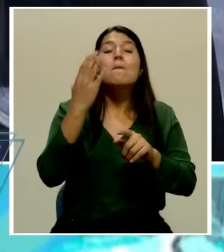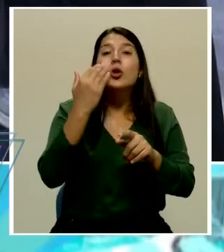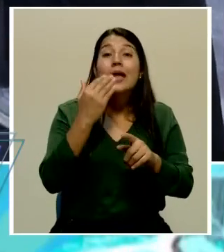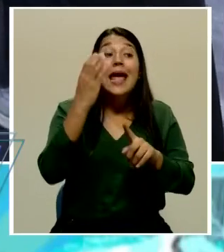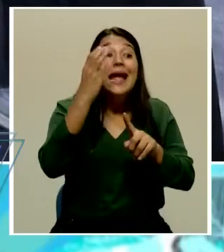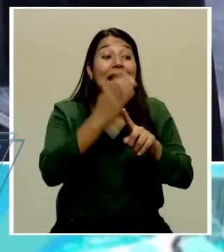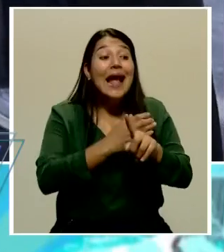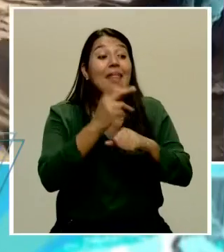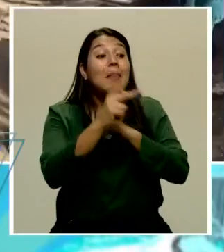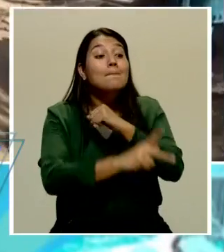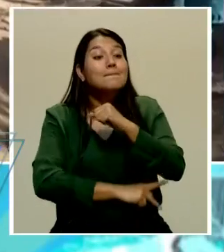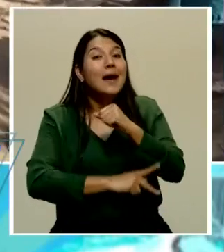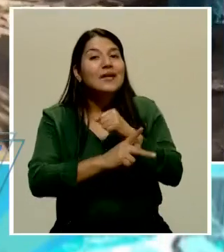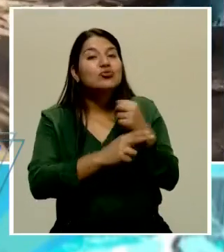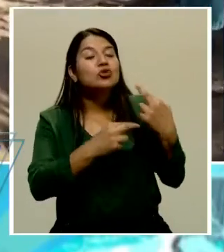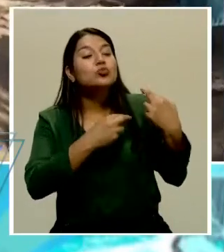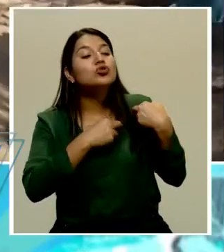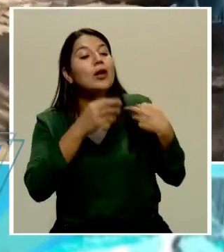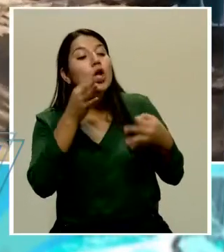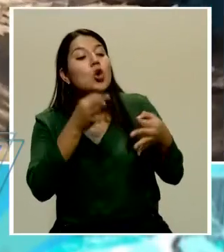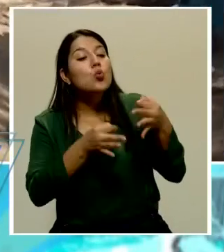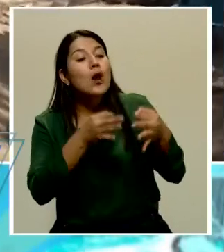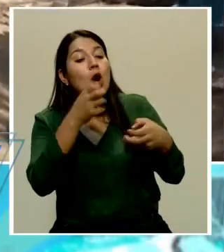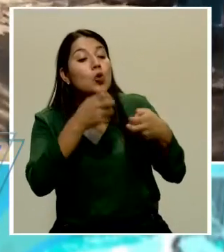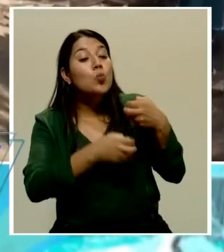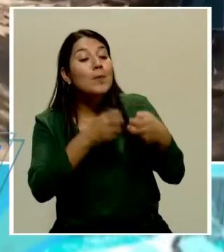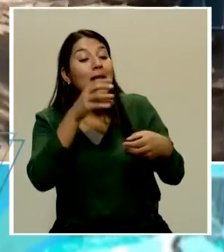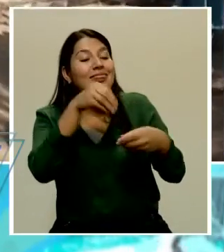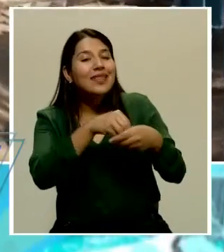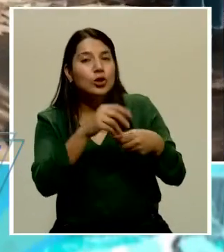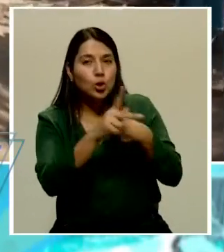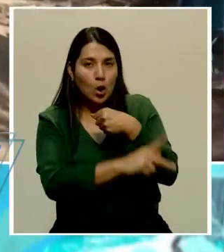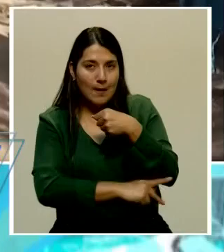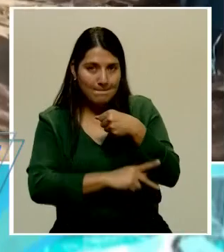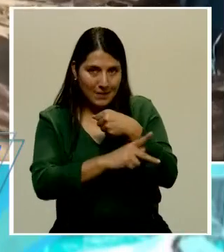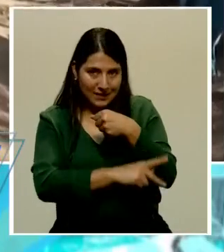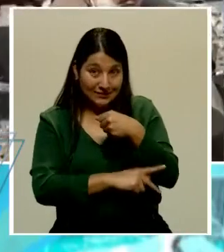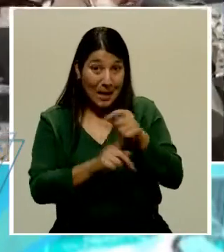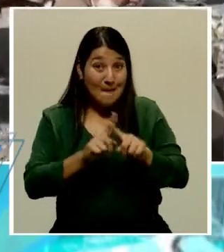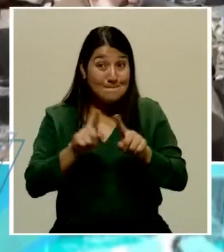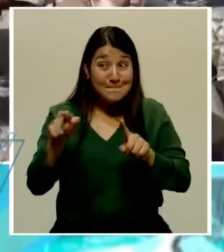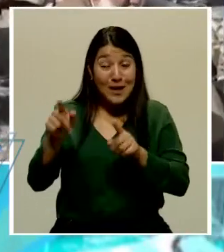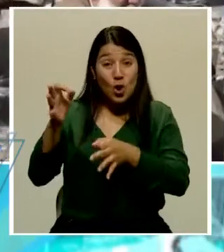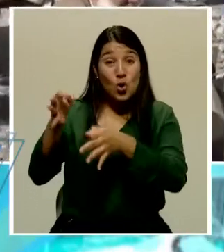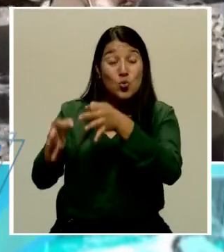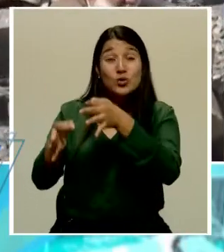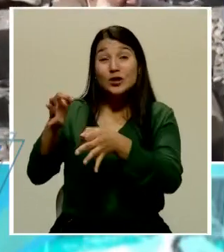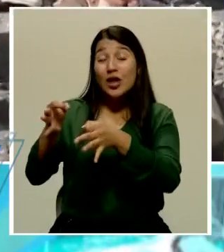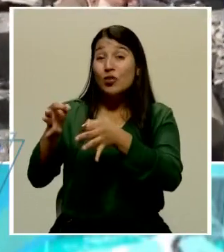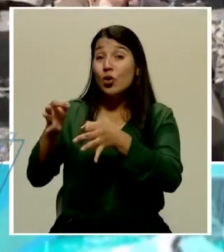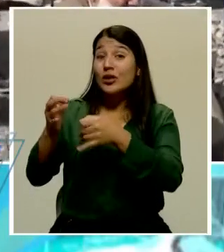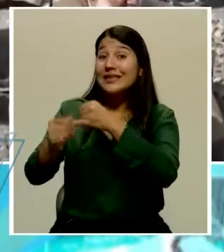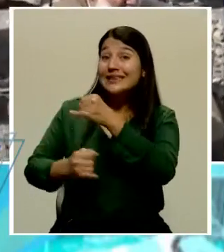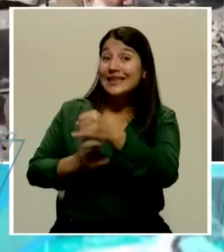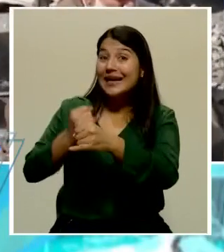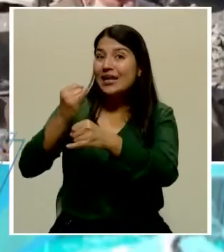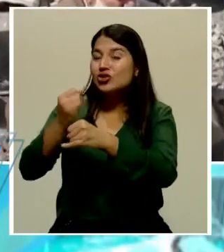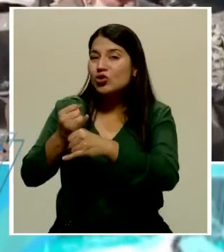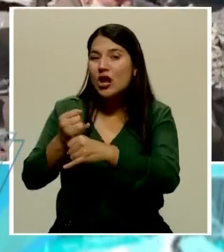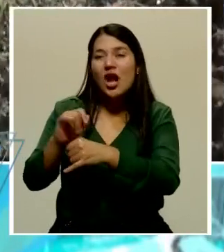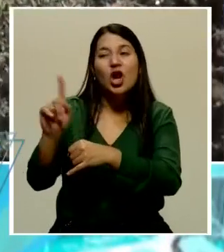conflictos que se dan dentro de su territorio. No nos va a interesar la nacionalidad de las personas, y no nos